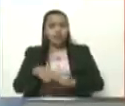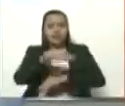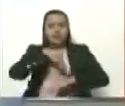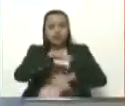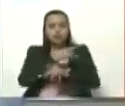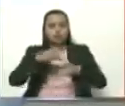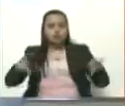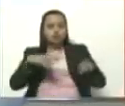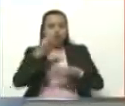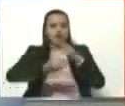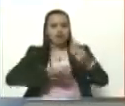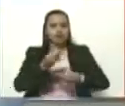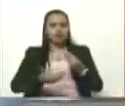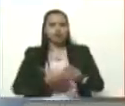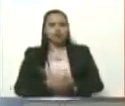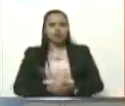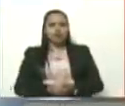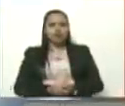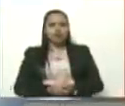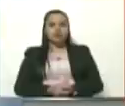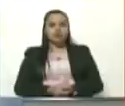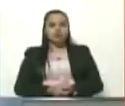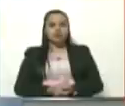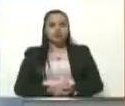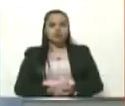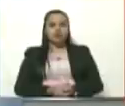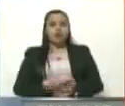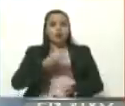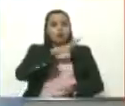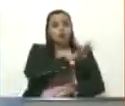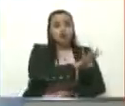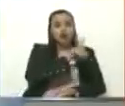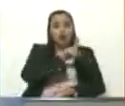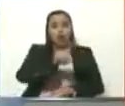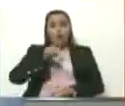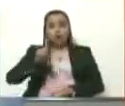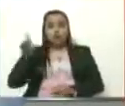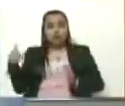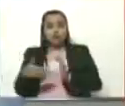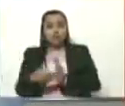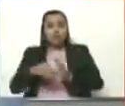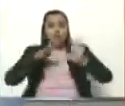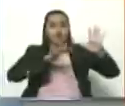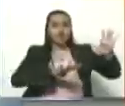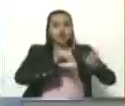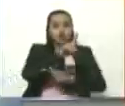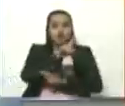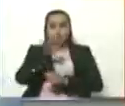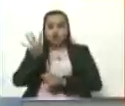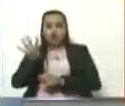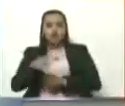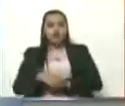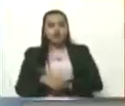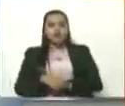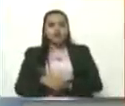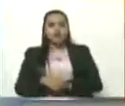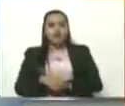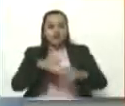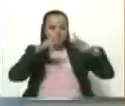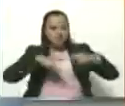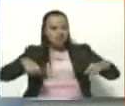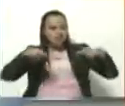público realizado 411 mil 914 actuaciones puesto muy